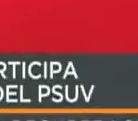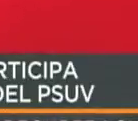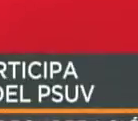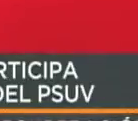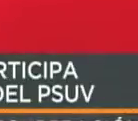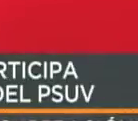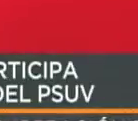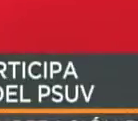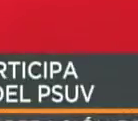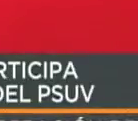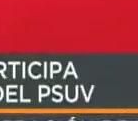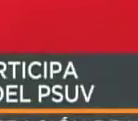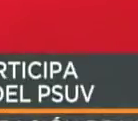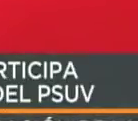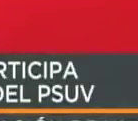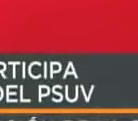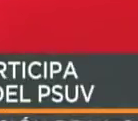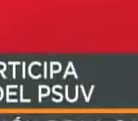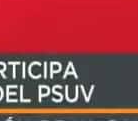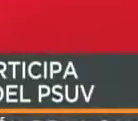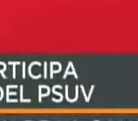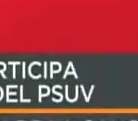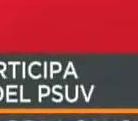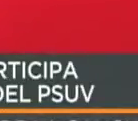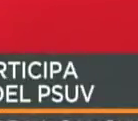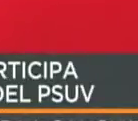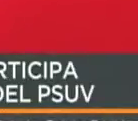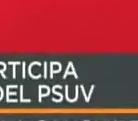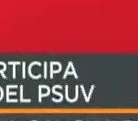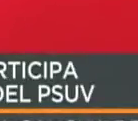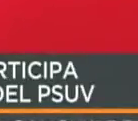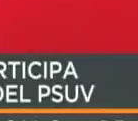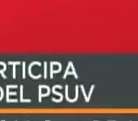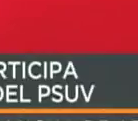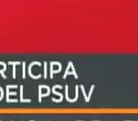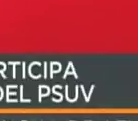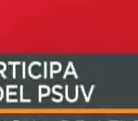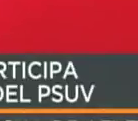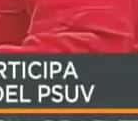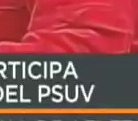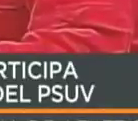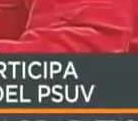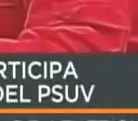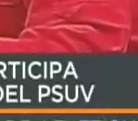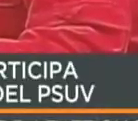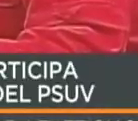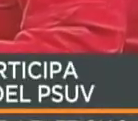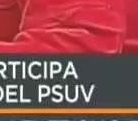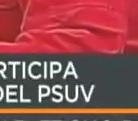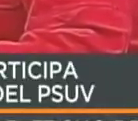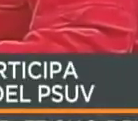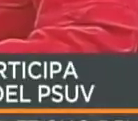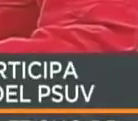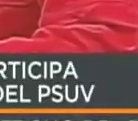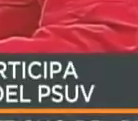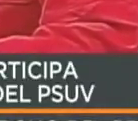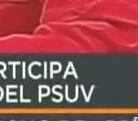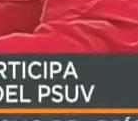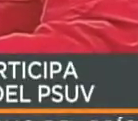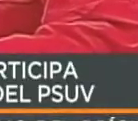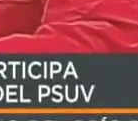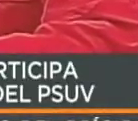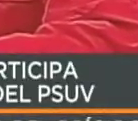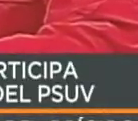específicamente, lo que se ve es el compromiso del pueblo venezolano que ha batallado durante los últimos 5 años en contra de una